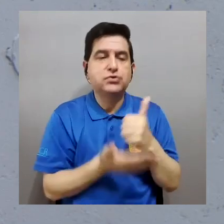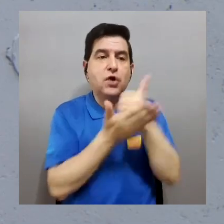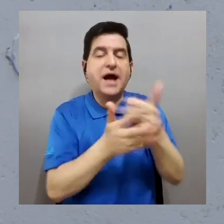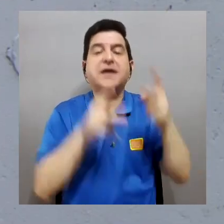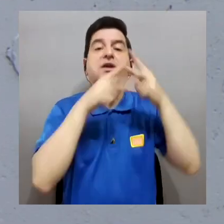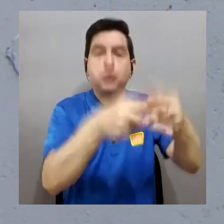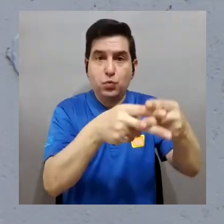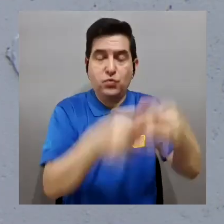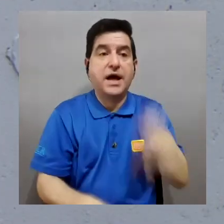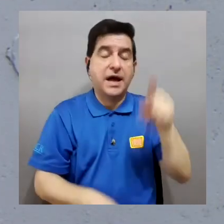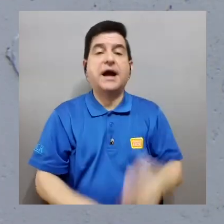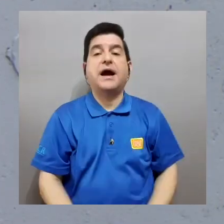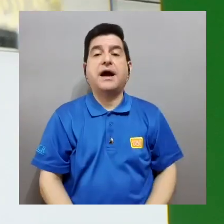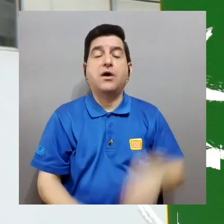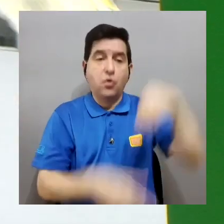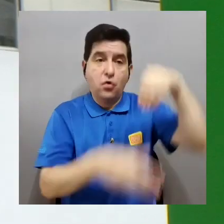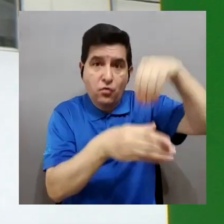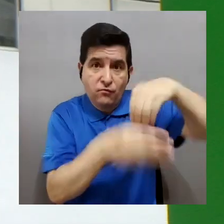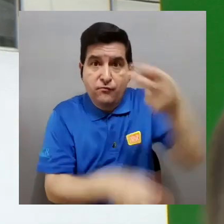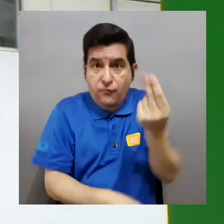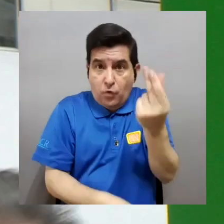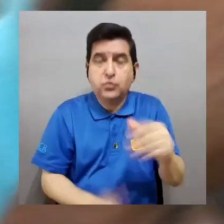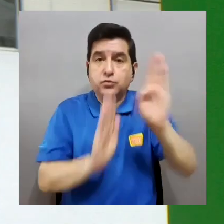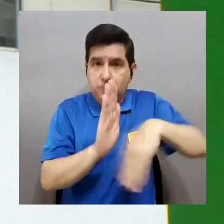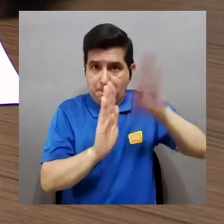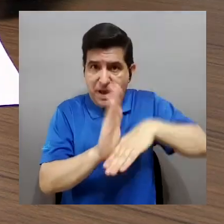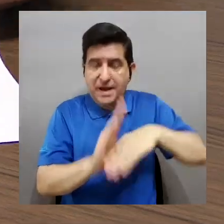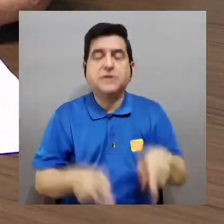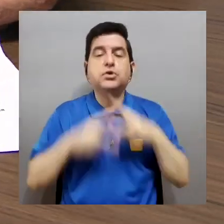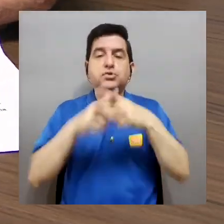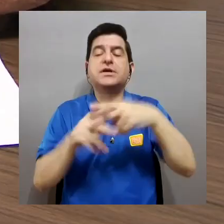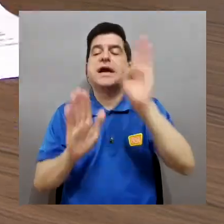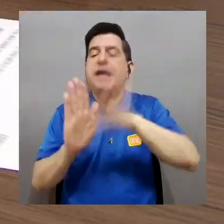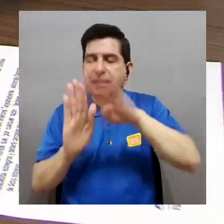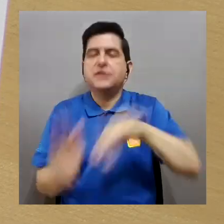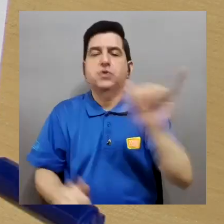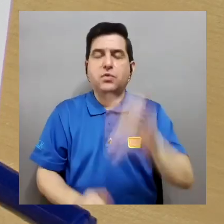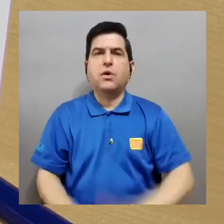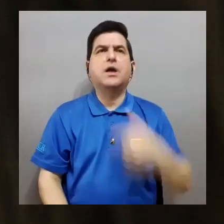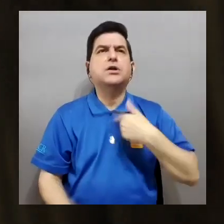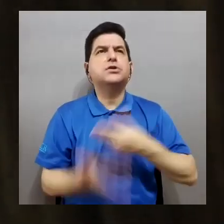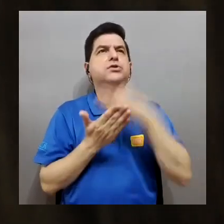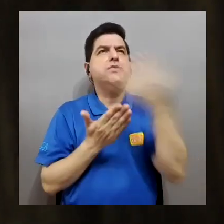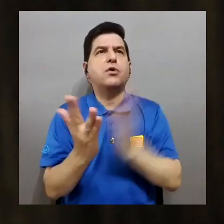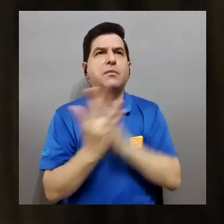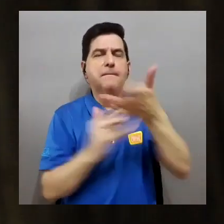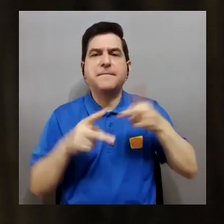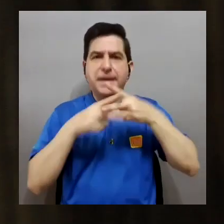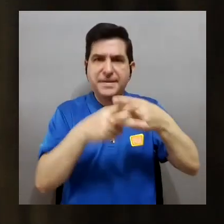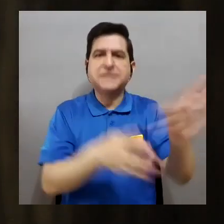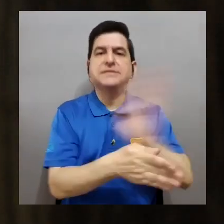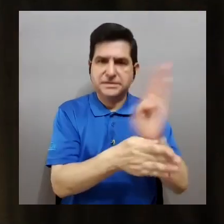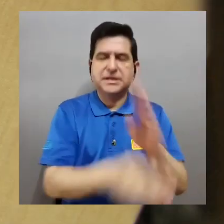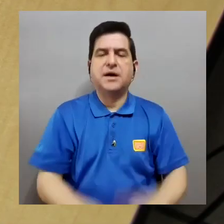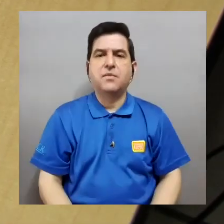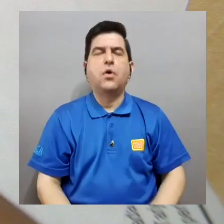van a dar los créditos para que con ese fondeo más barato puedan dar créditos más baratos. Compré por medio de préstamo